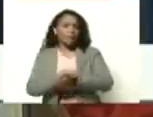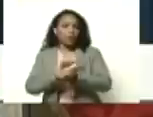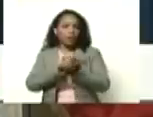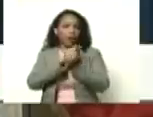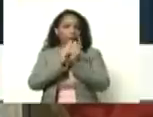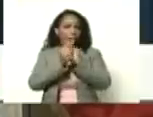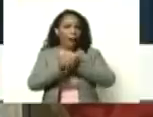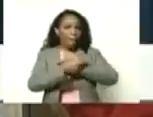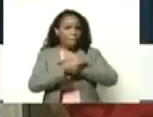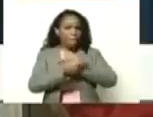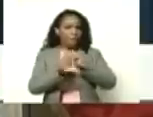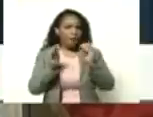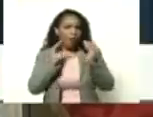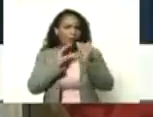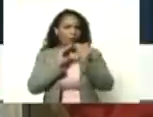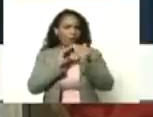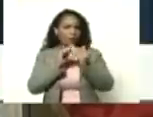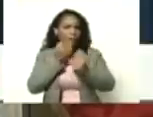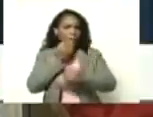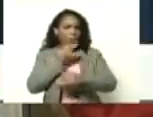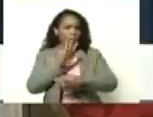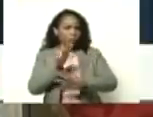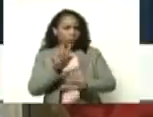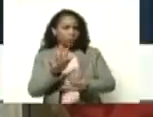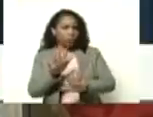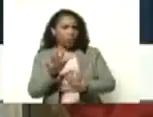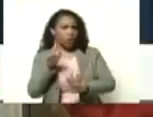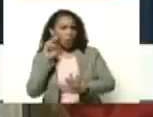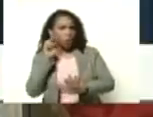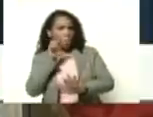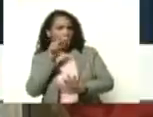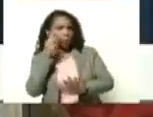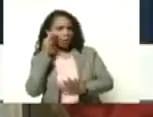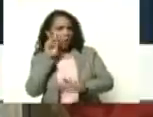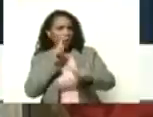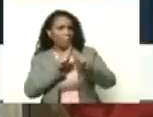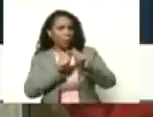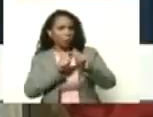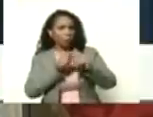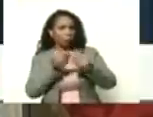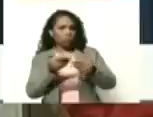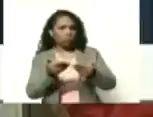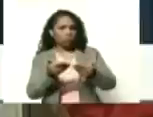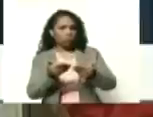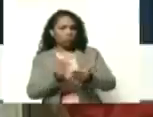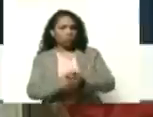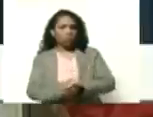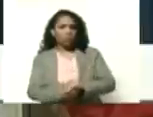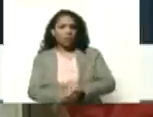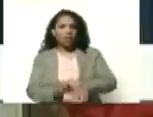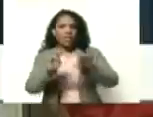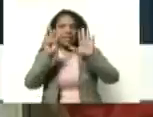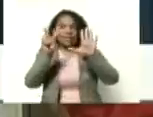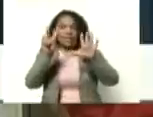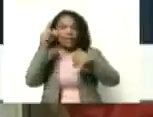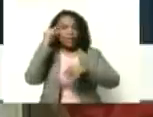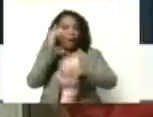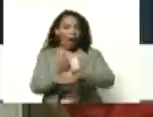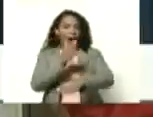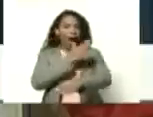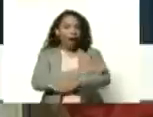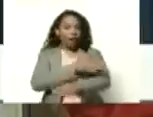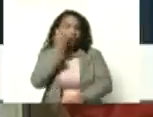residencia y otro detalle que nos llamó la atención es que siete días antes del lamentable